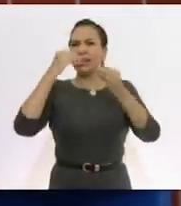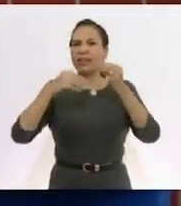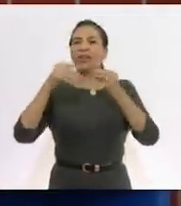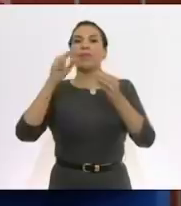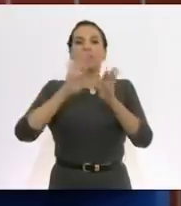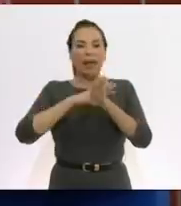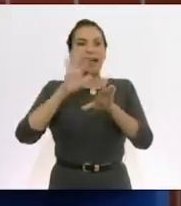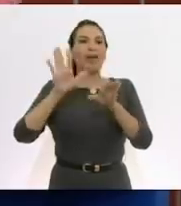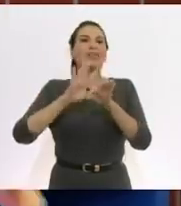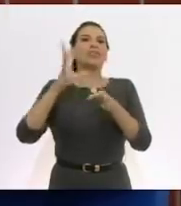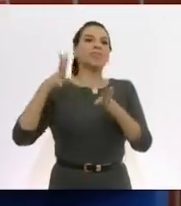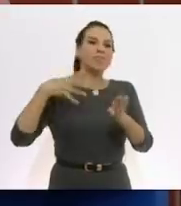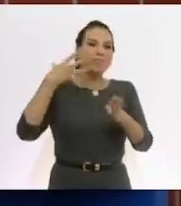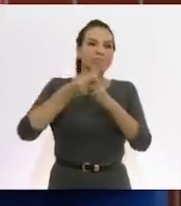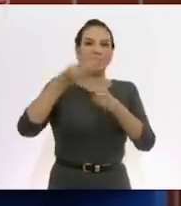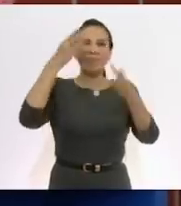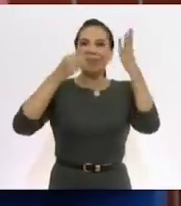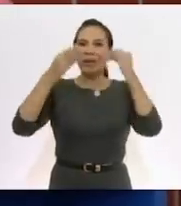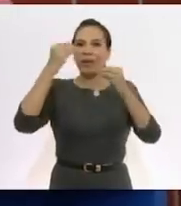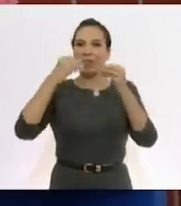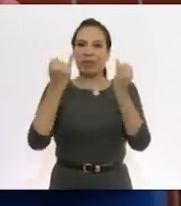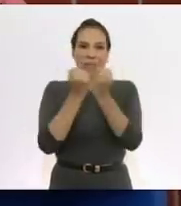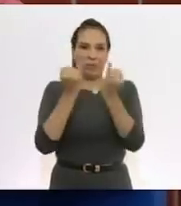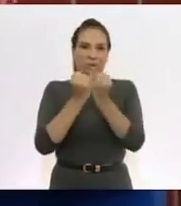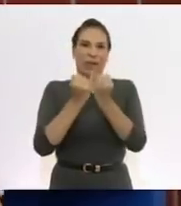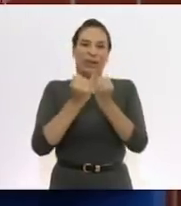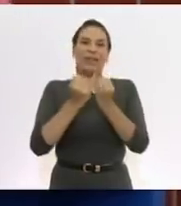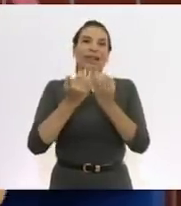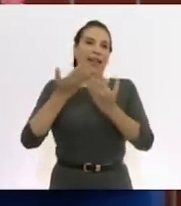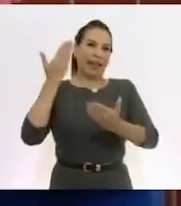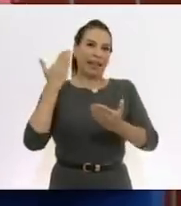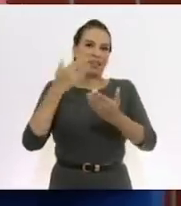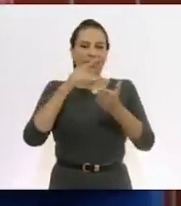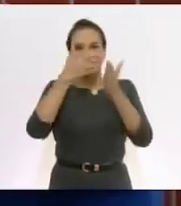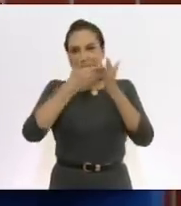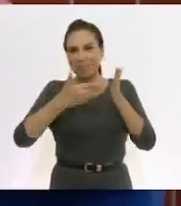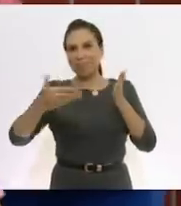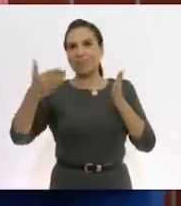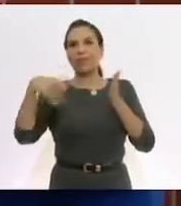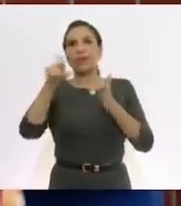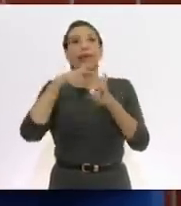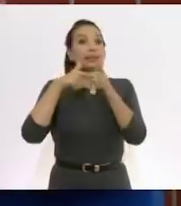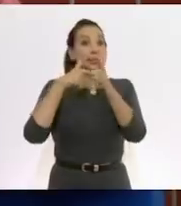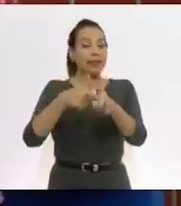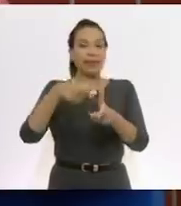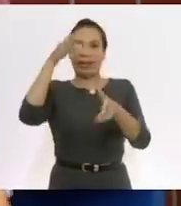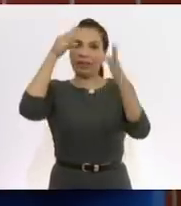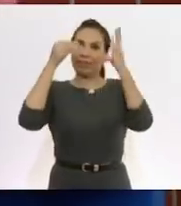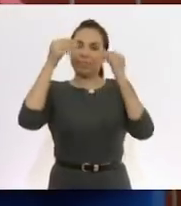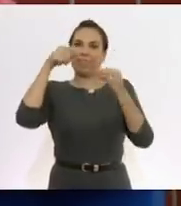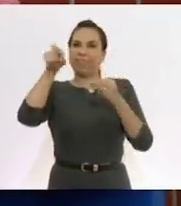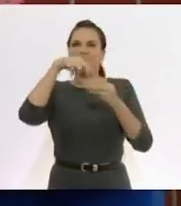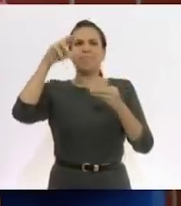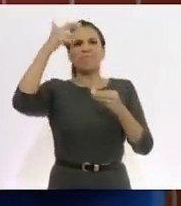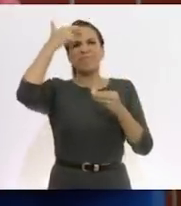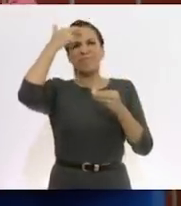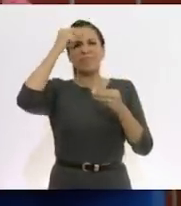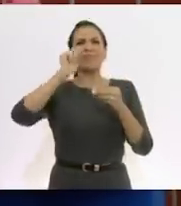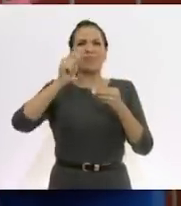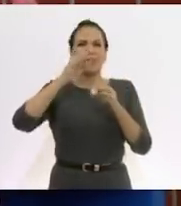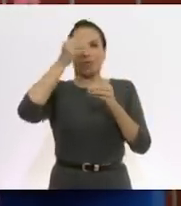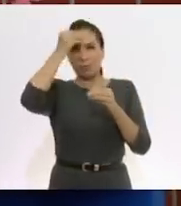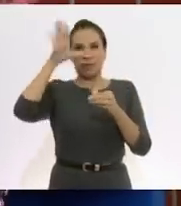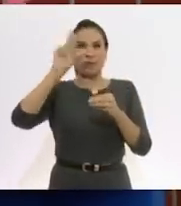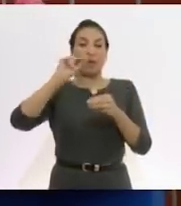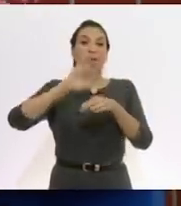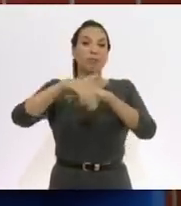para reforzarlos y ponerse al corriente! No olviden que hay que continuar con las medidas de higiene para